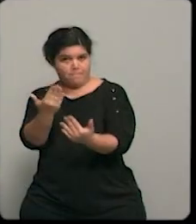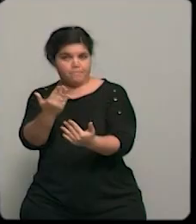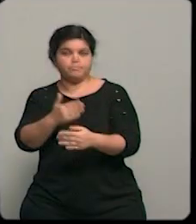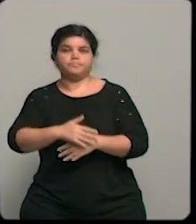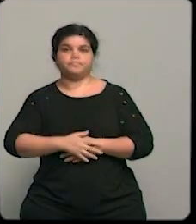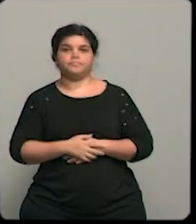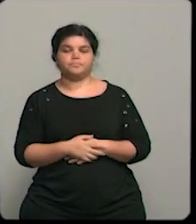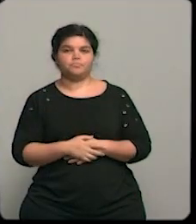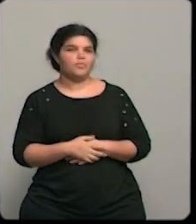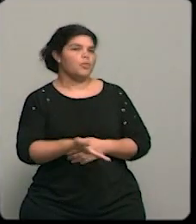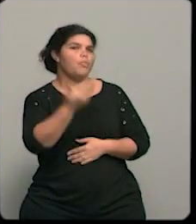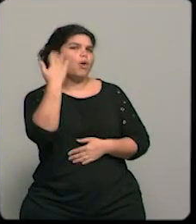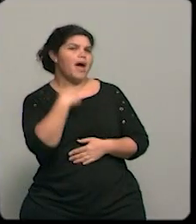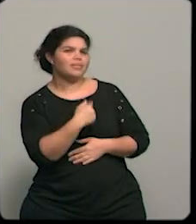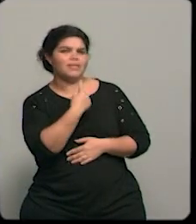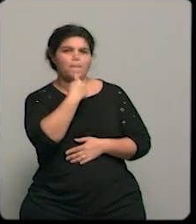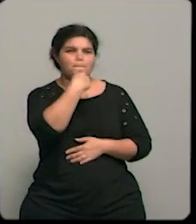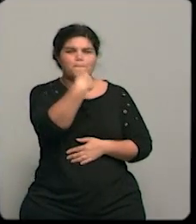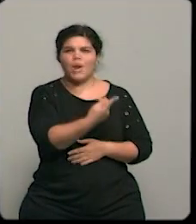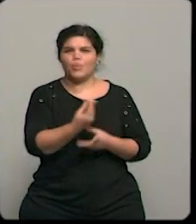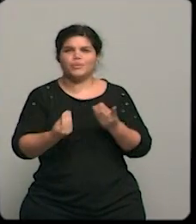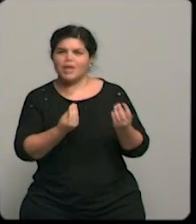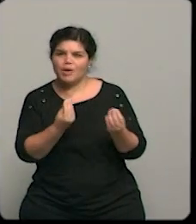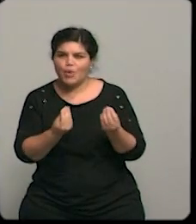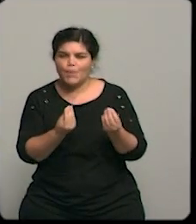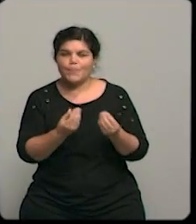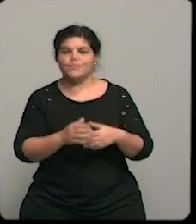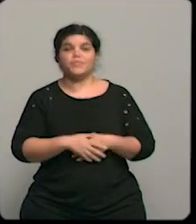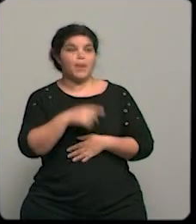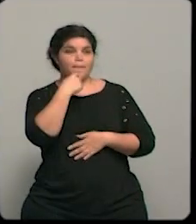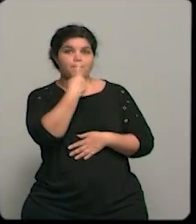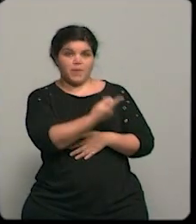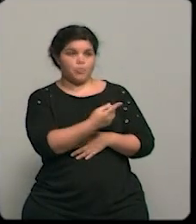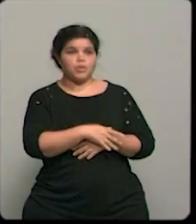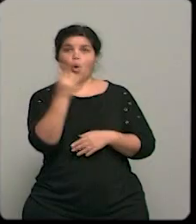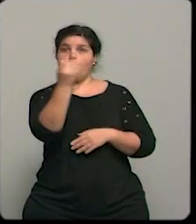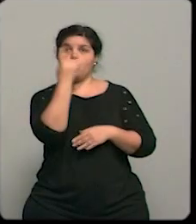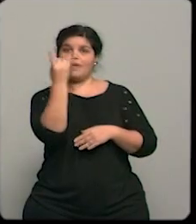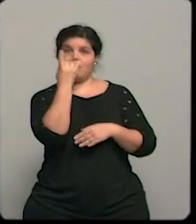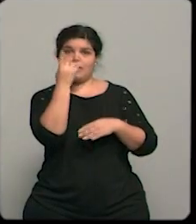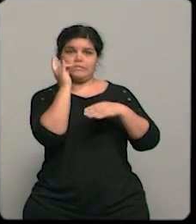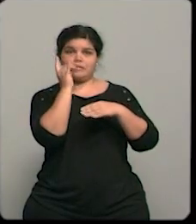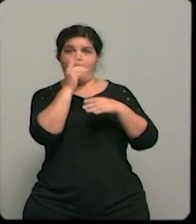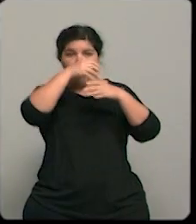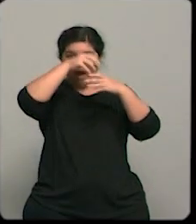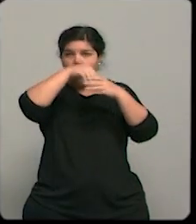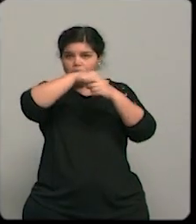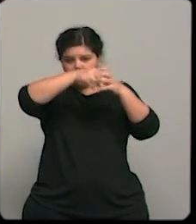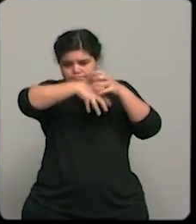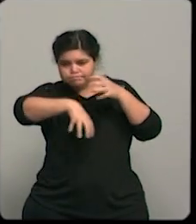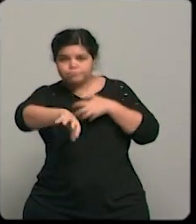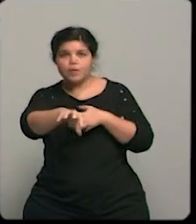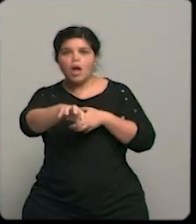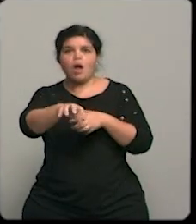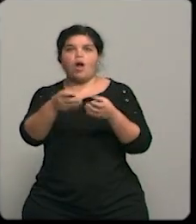Bueno, José, habíamos quedado en esto de saber qué tan importante es para una universidad tener una orquesta y sobre todo si se da en todas